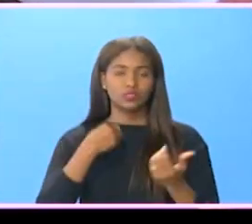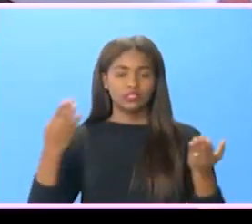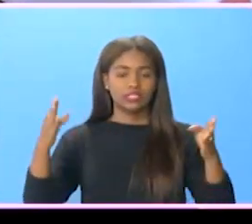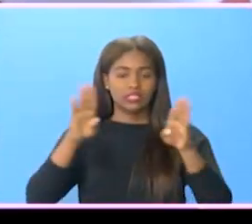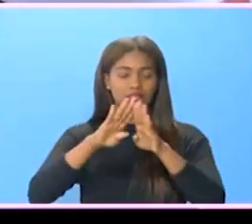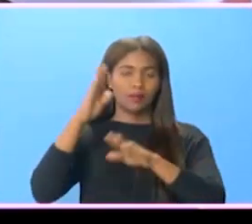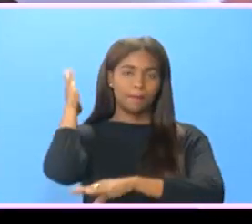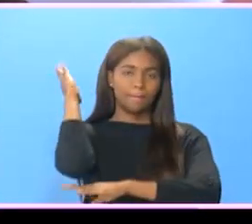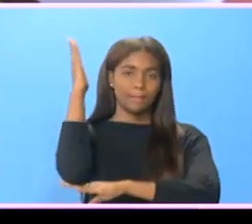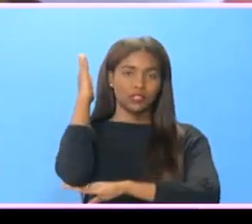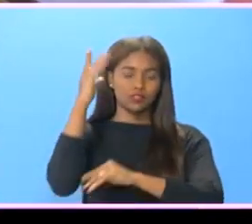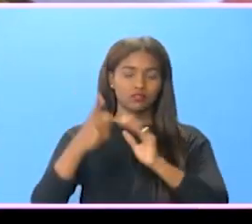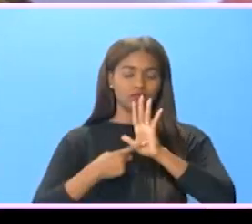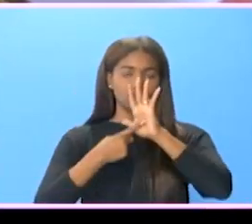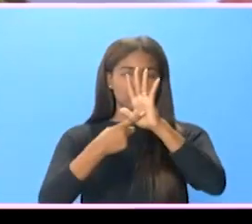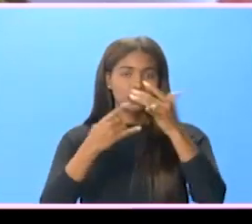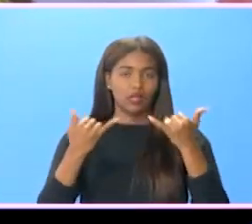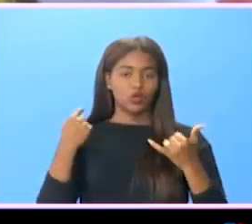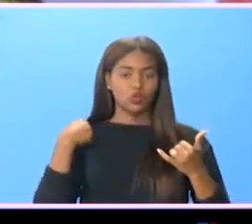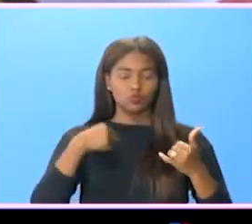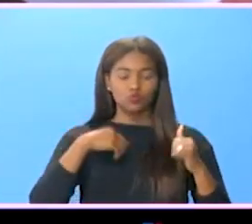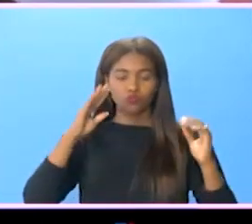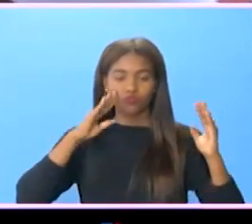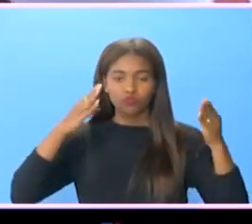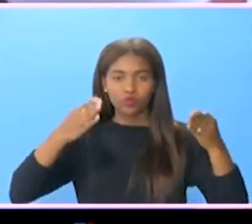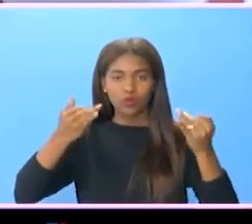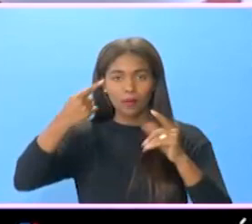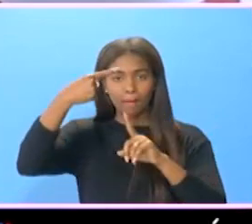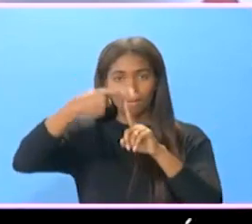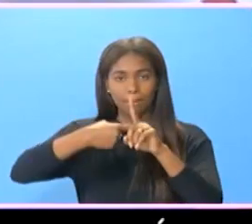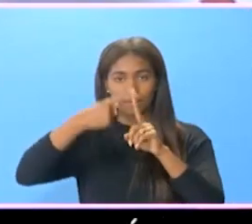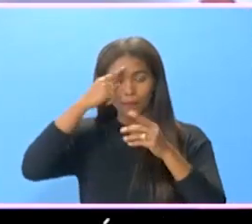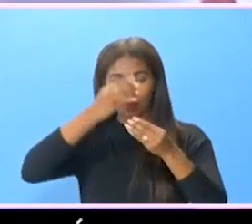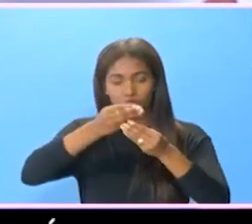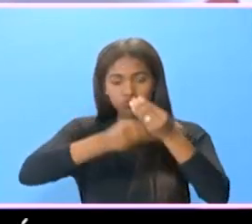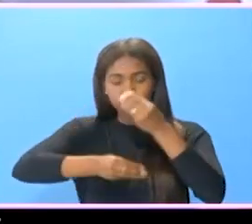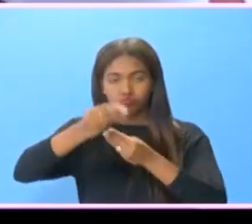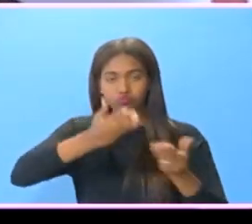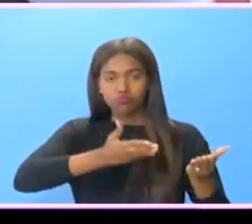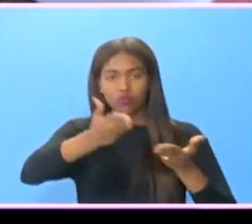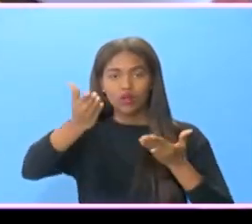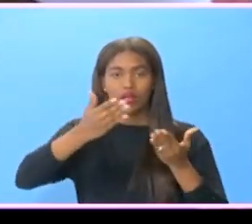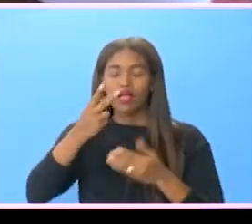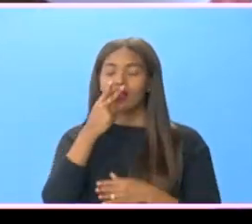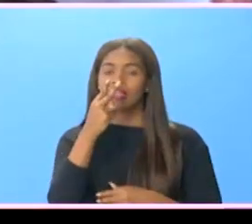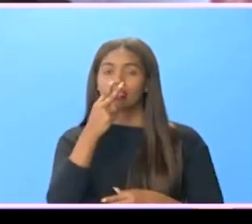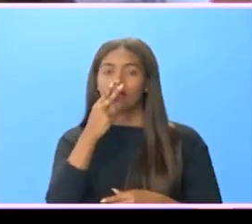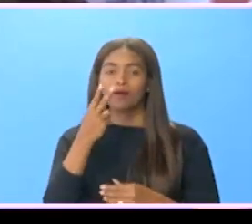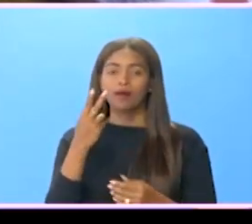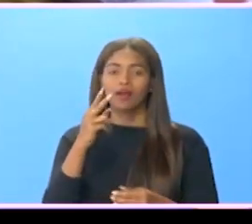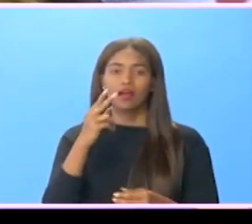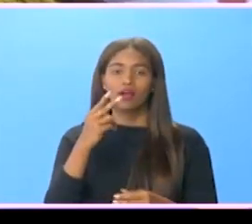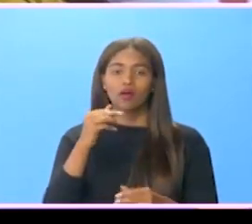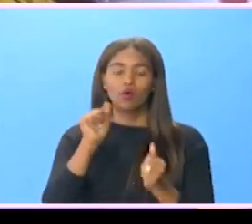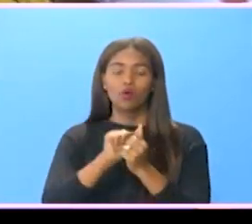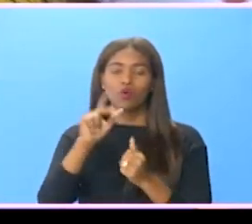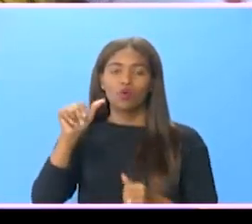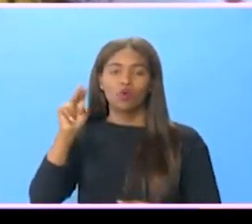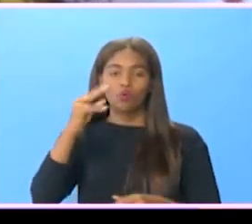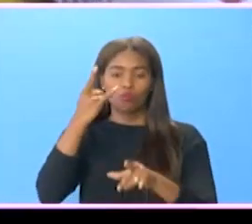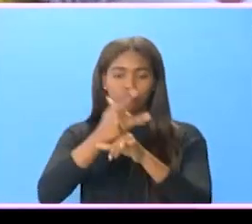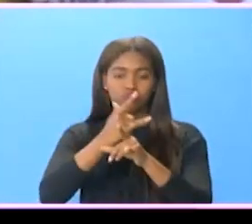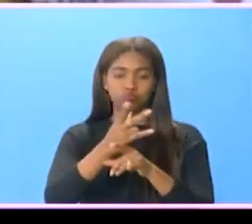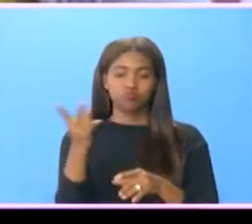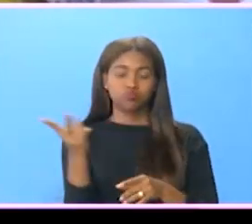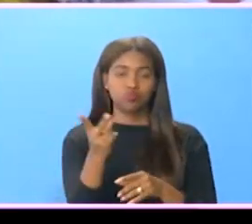exposición emblemática que hemos dedicado este mes a la oferta exportable de tabaco y ron, dos productos estrella de la